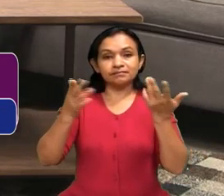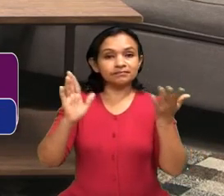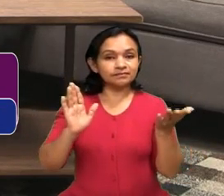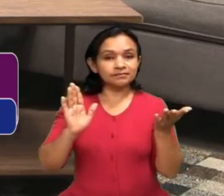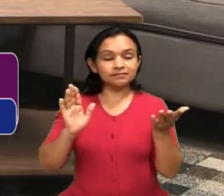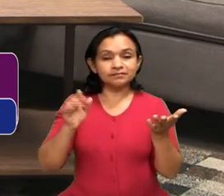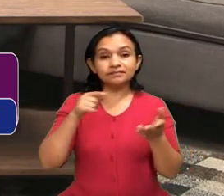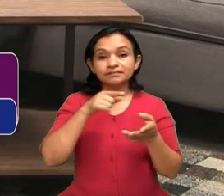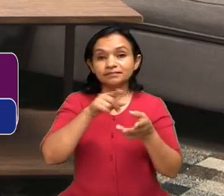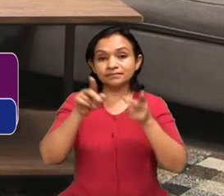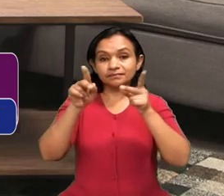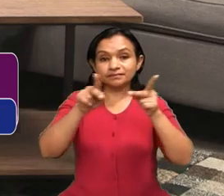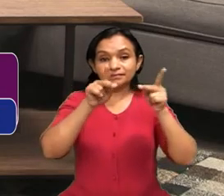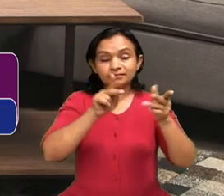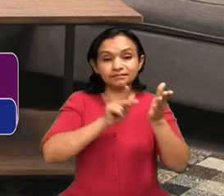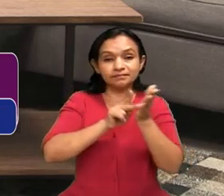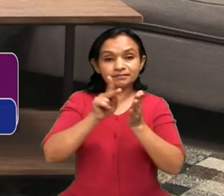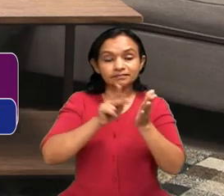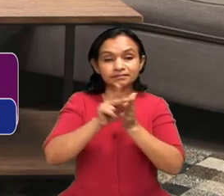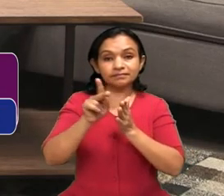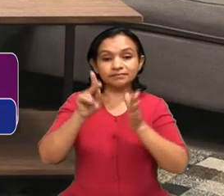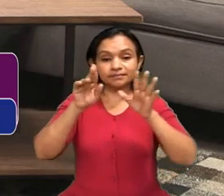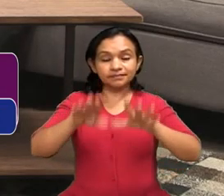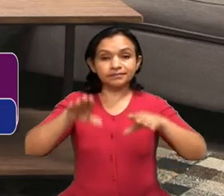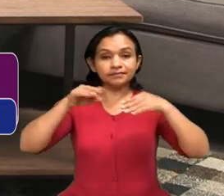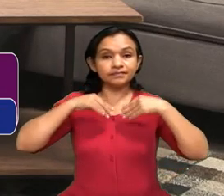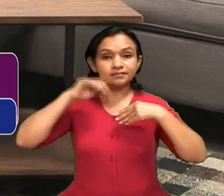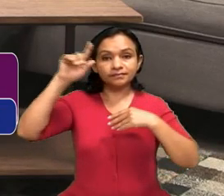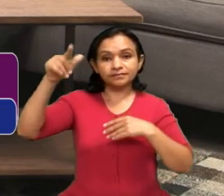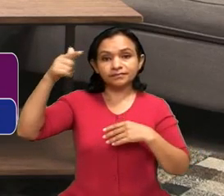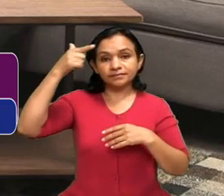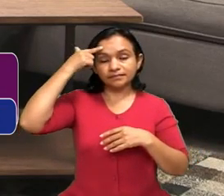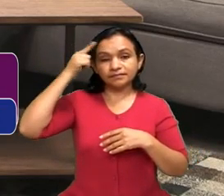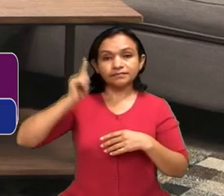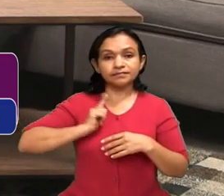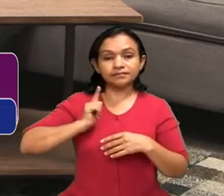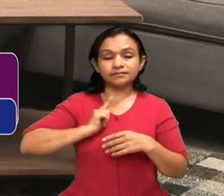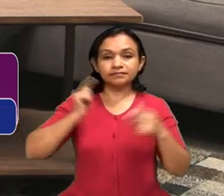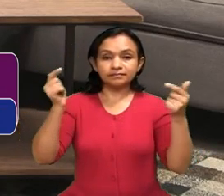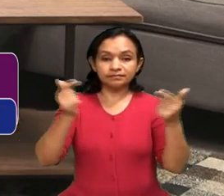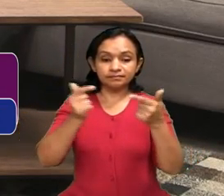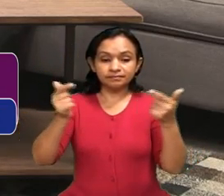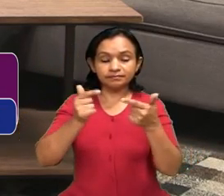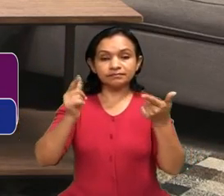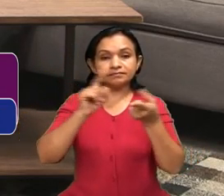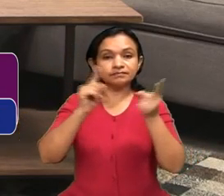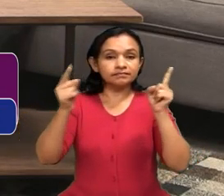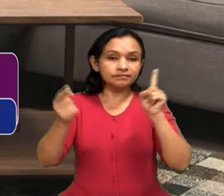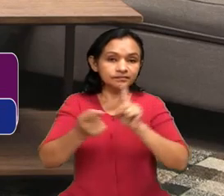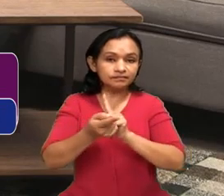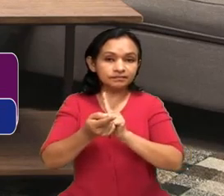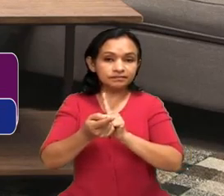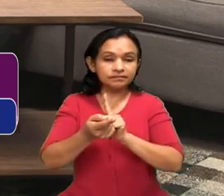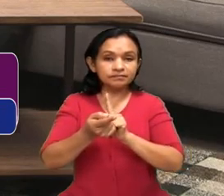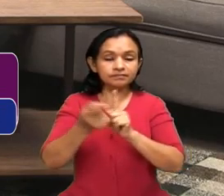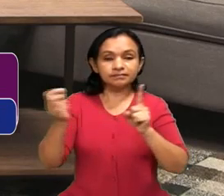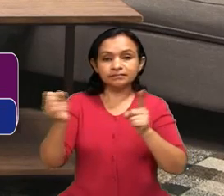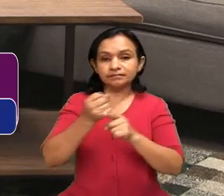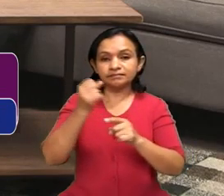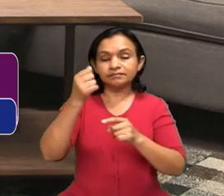Y para que uno de esos partidos asumiera el gobierno tenía que haber una guerra, una revolución, un golpe de